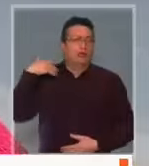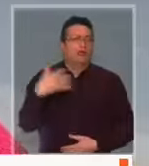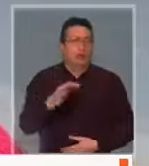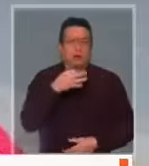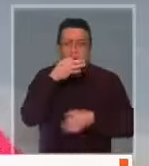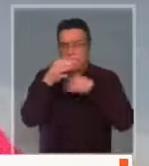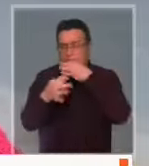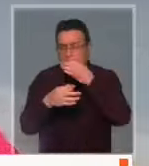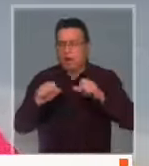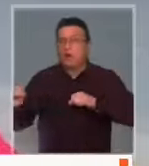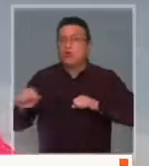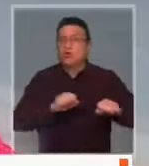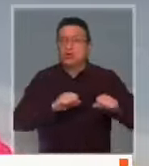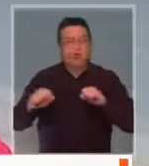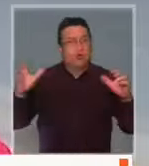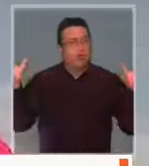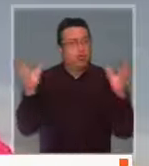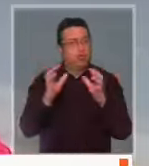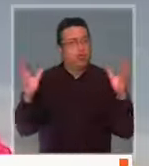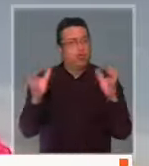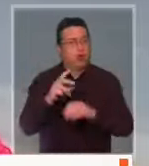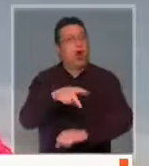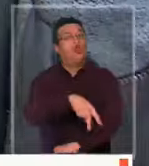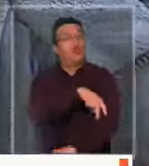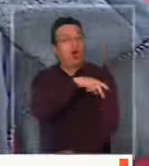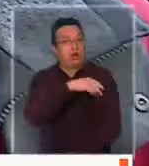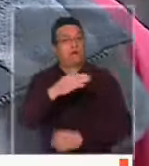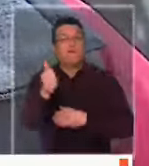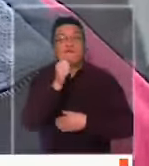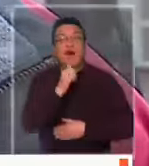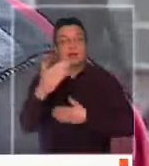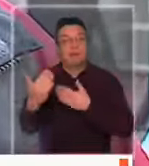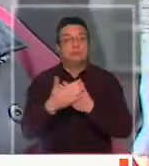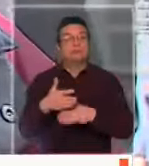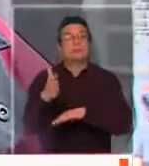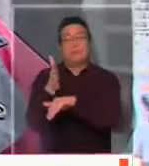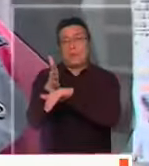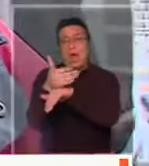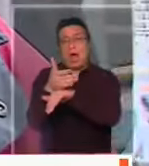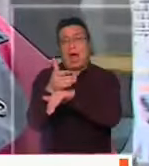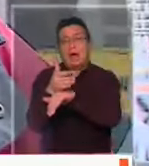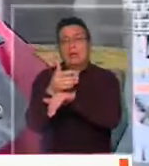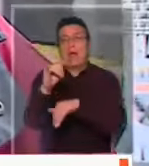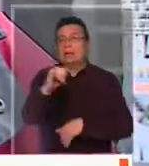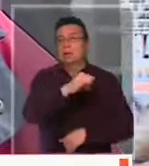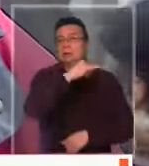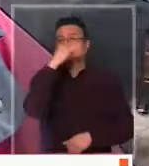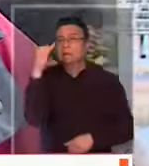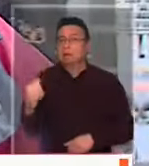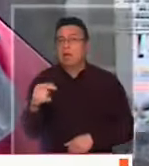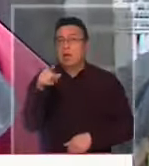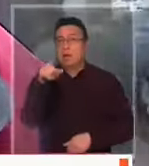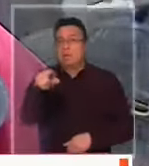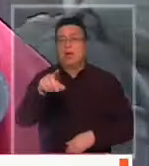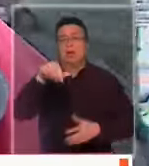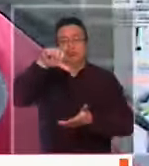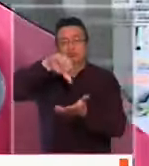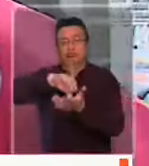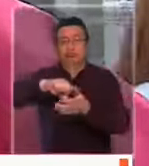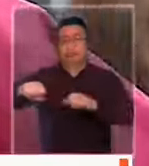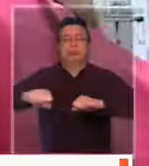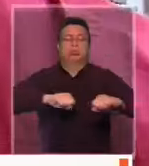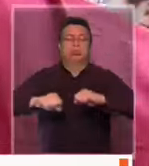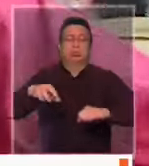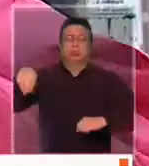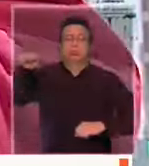un sismo extremadamente grande para el norte de Chile. Arica siempre ha sido una ciudad de muchos terremotos. Y